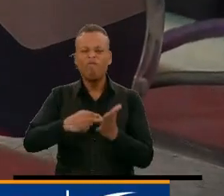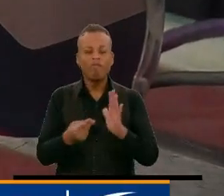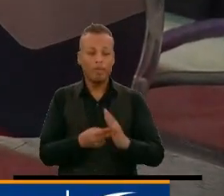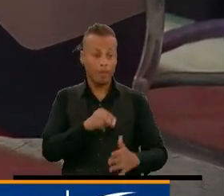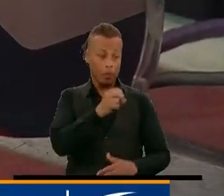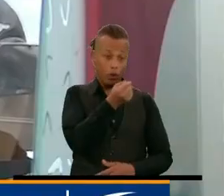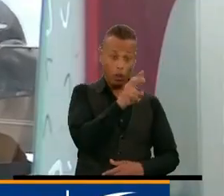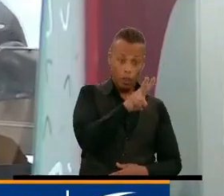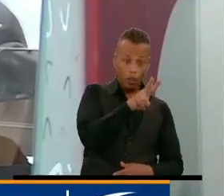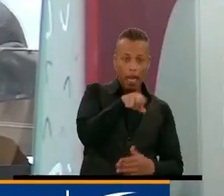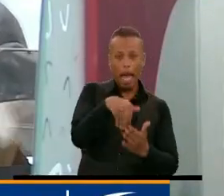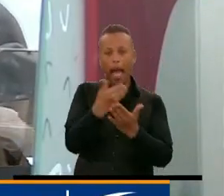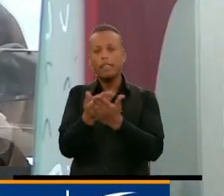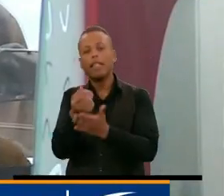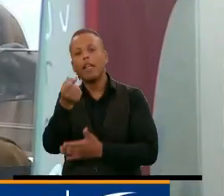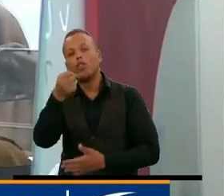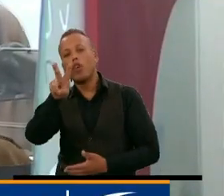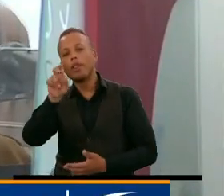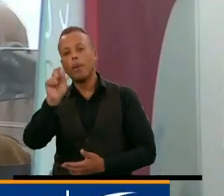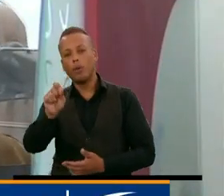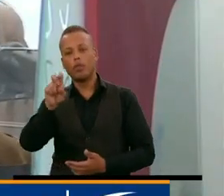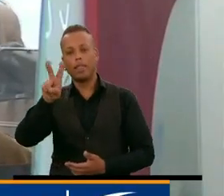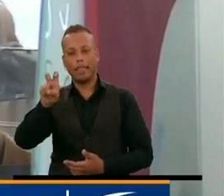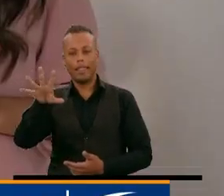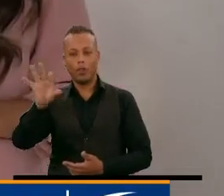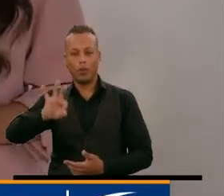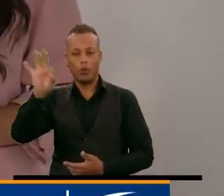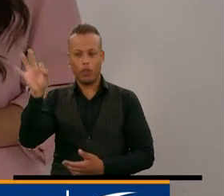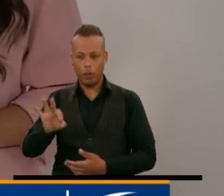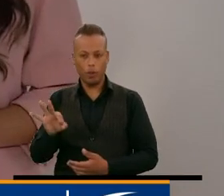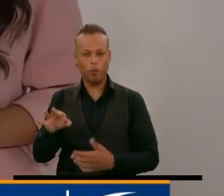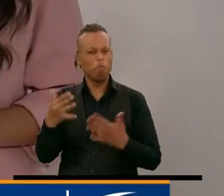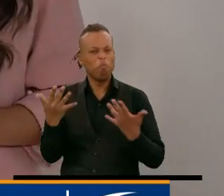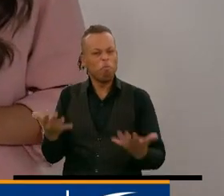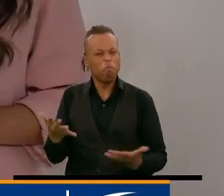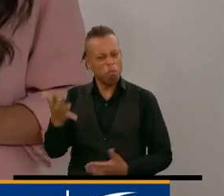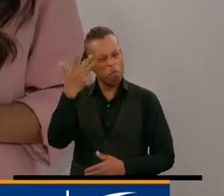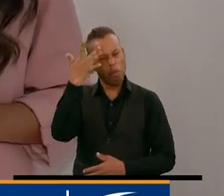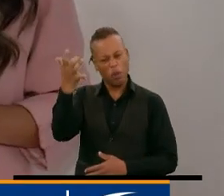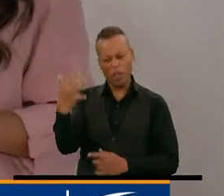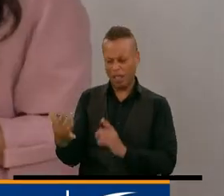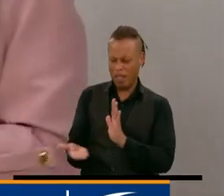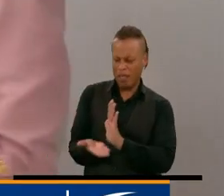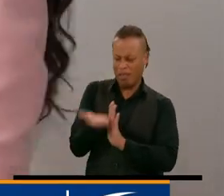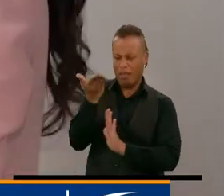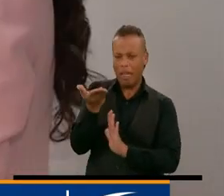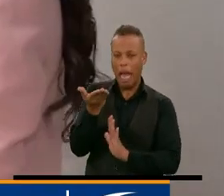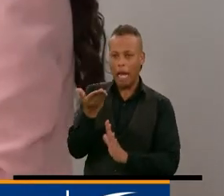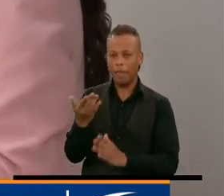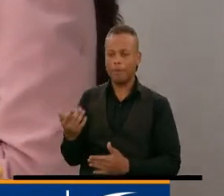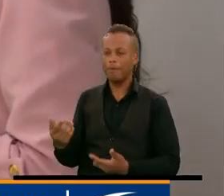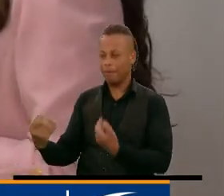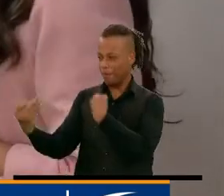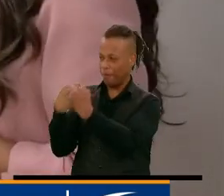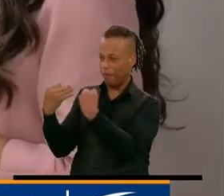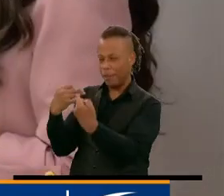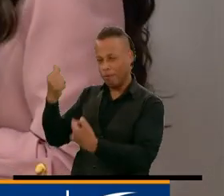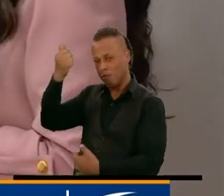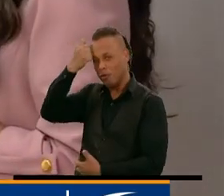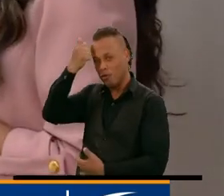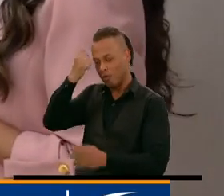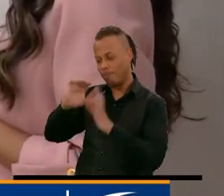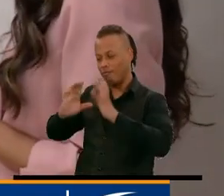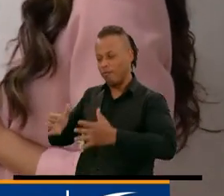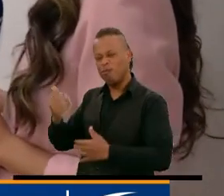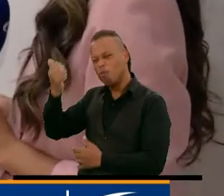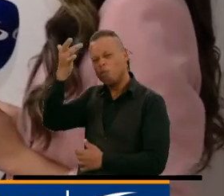del 12 al 12,75%. Pero ¿a qué se deben estos aumentos? Llegamos a clase. Profe, ¿por qué suben las tasas